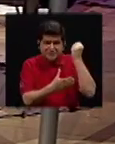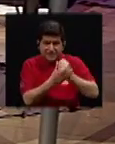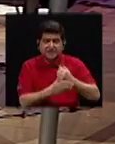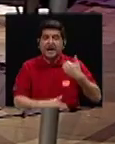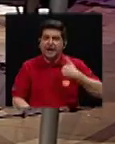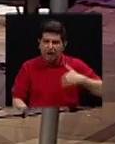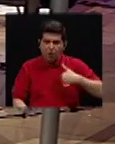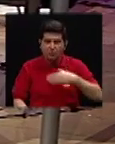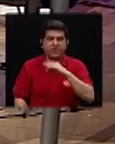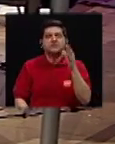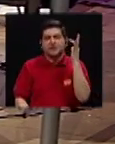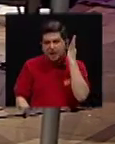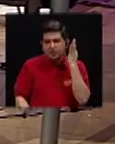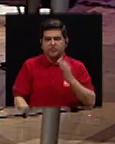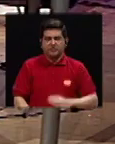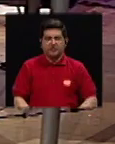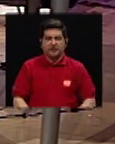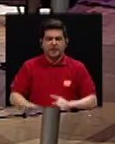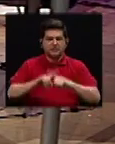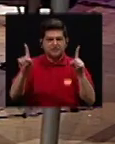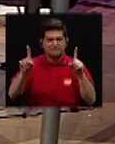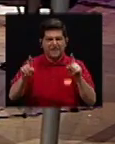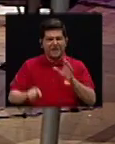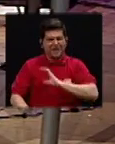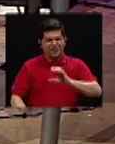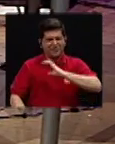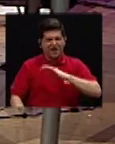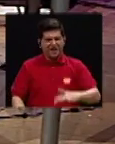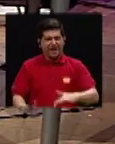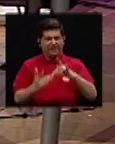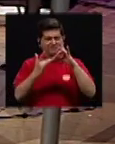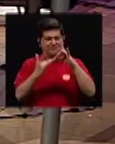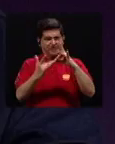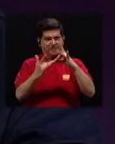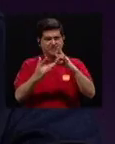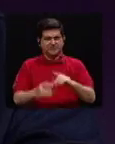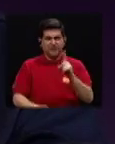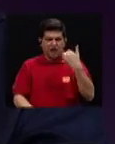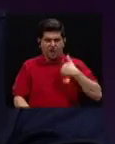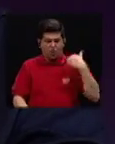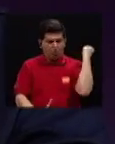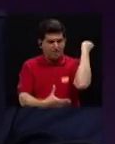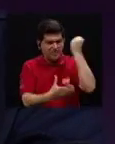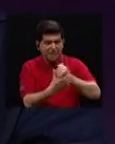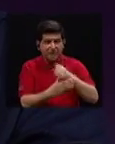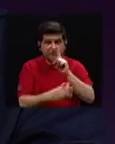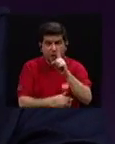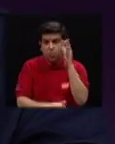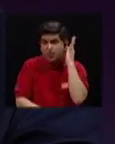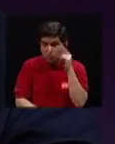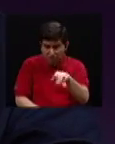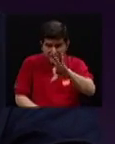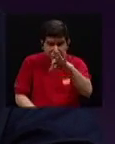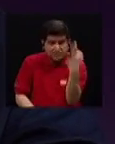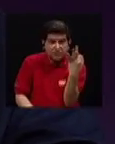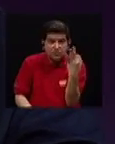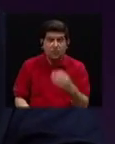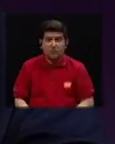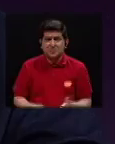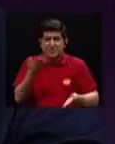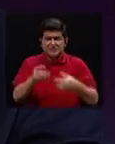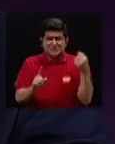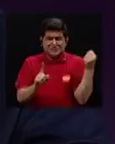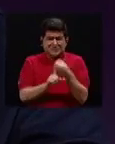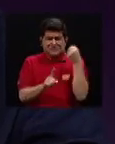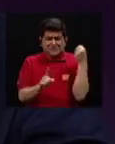matan mujeres eh Pero cuál es la particularidad Por qué cuando un hombre mata a una mujer de estas formas digamos tan crueles por